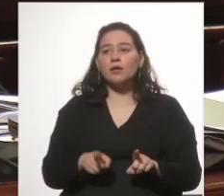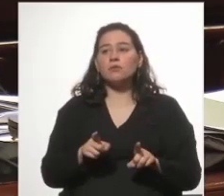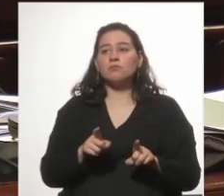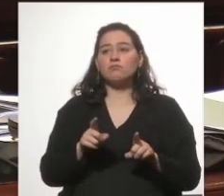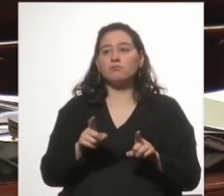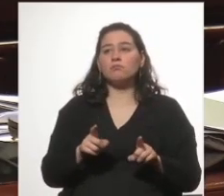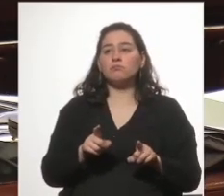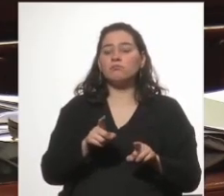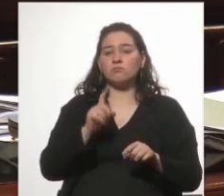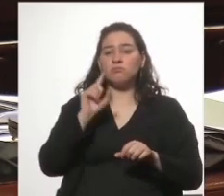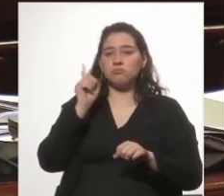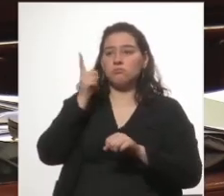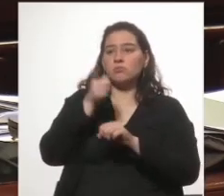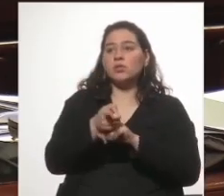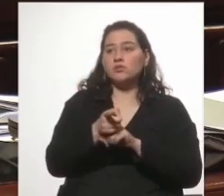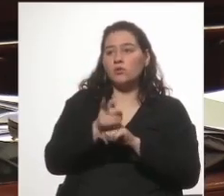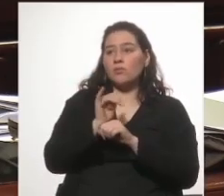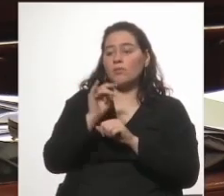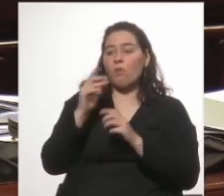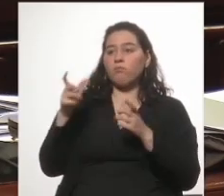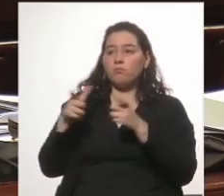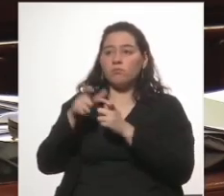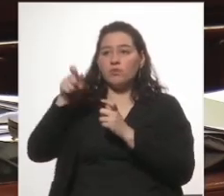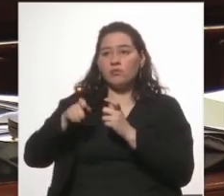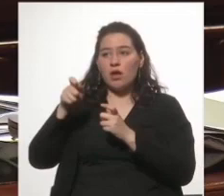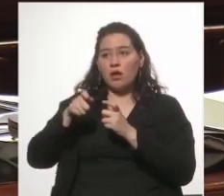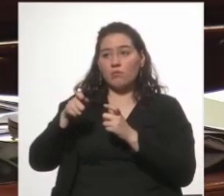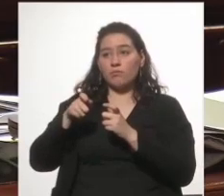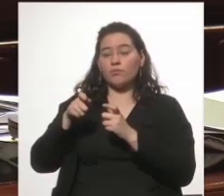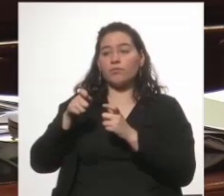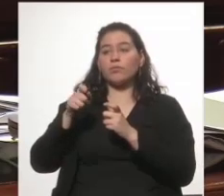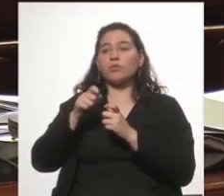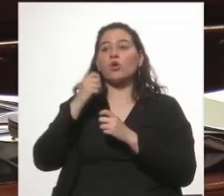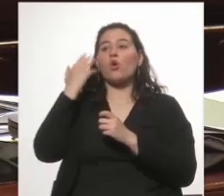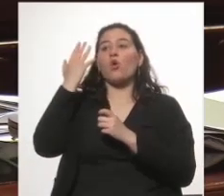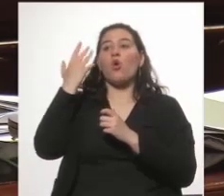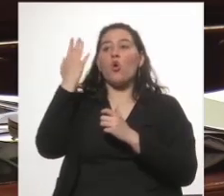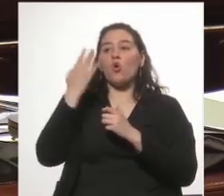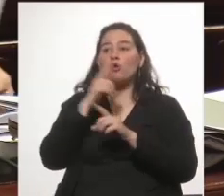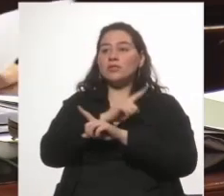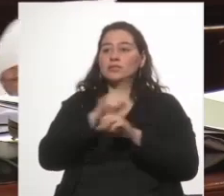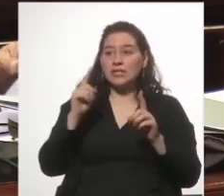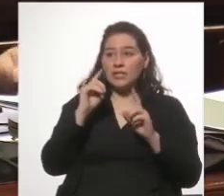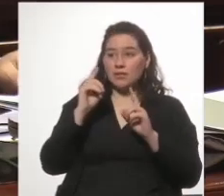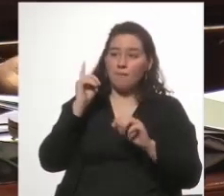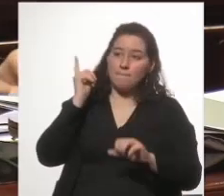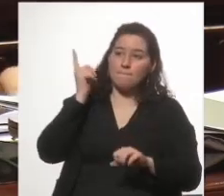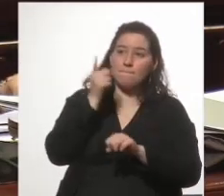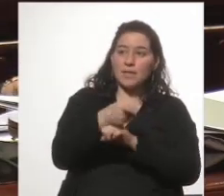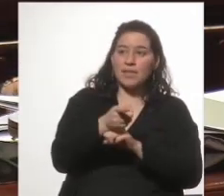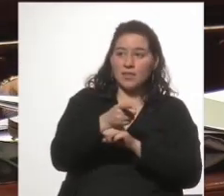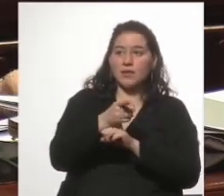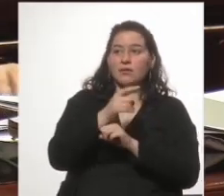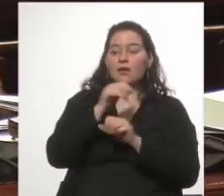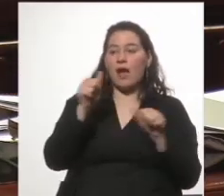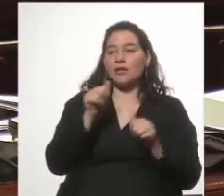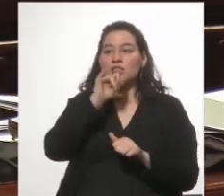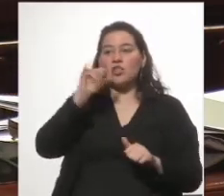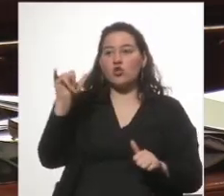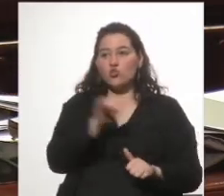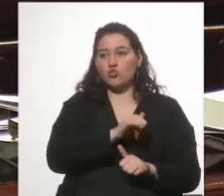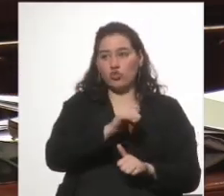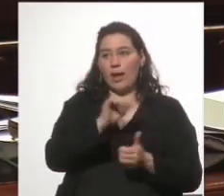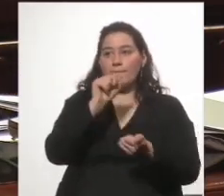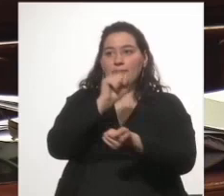homologar el fallo del Tribunal de Honor sin ordenar simultáneamente la realización de denuncia penal alguna.